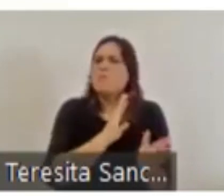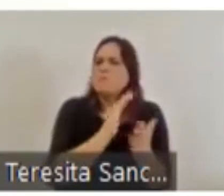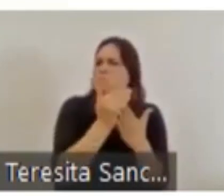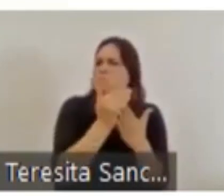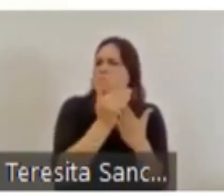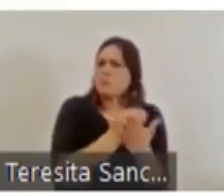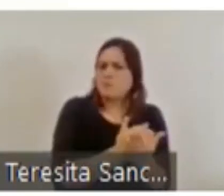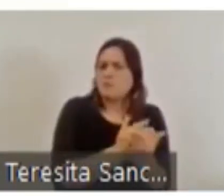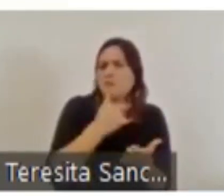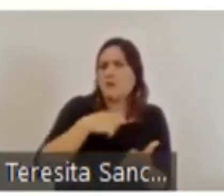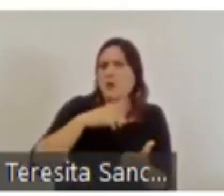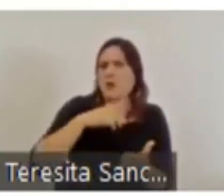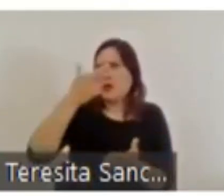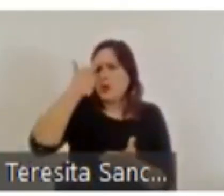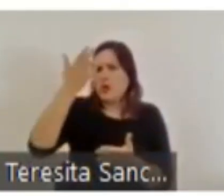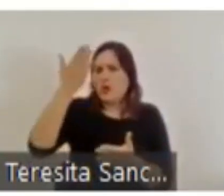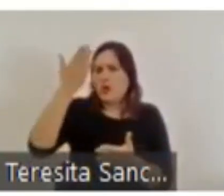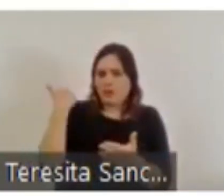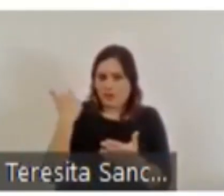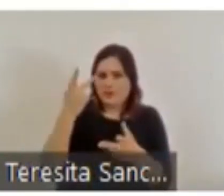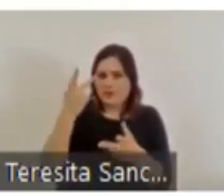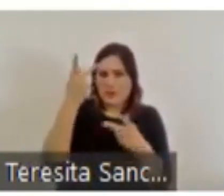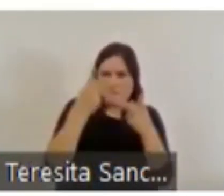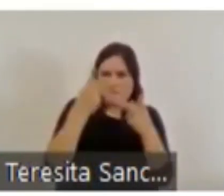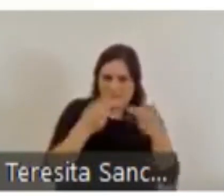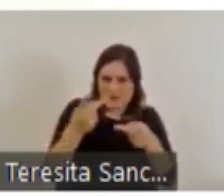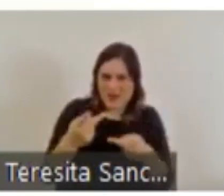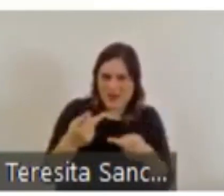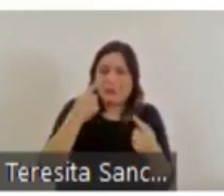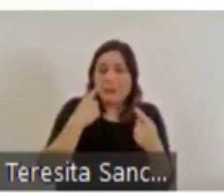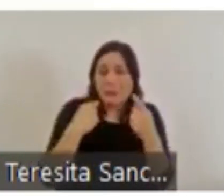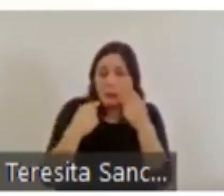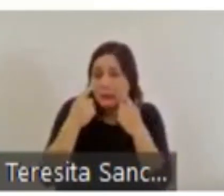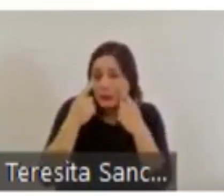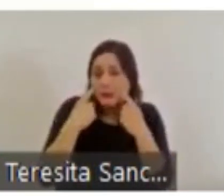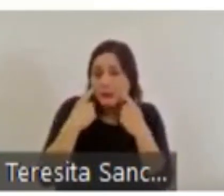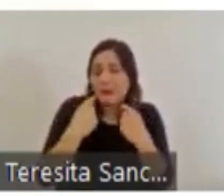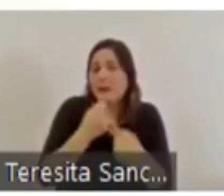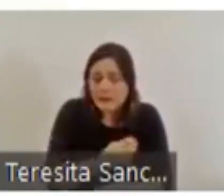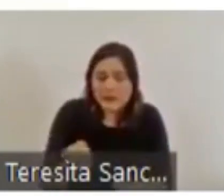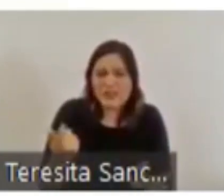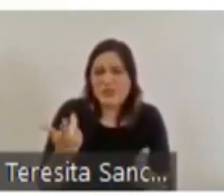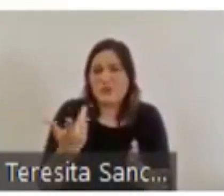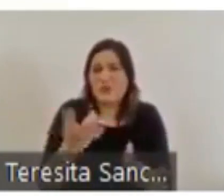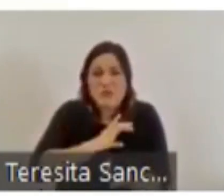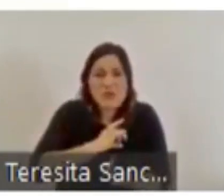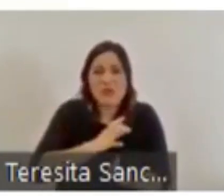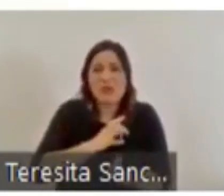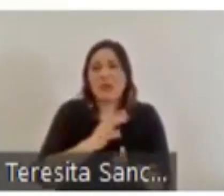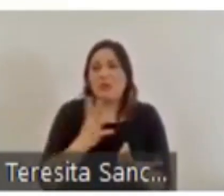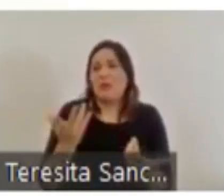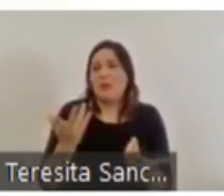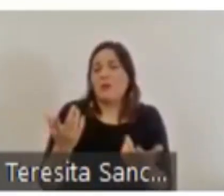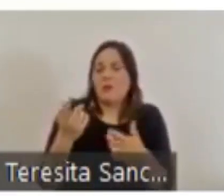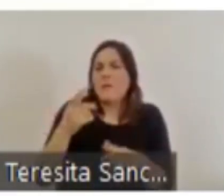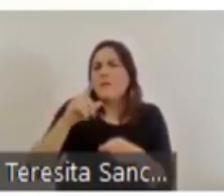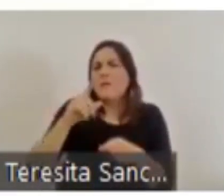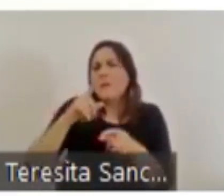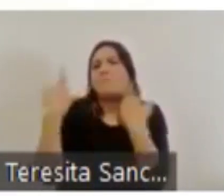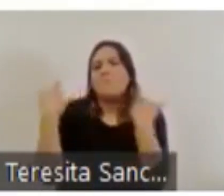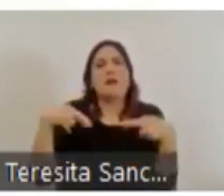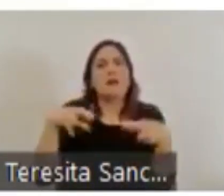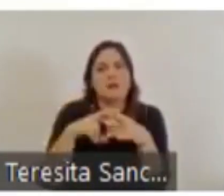principio en los simulacros, pues veíamos muchos pequeños llorando y a las maestras, pues en pánico,